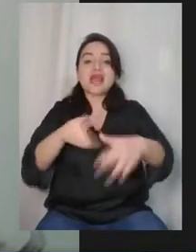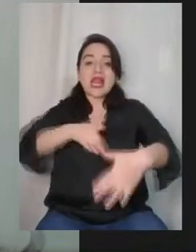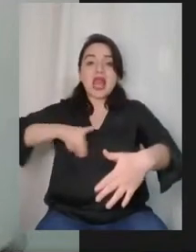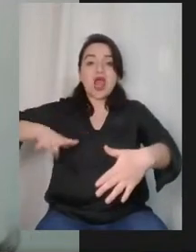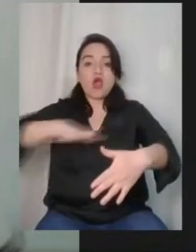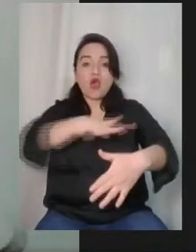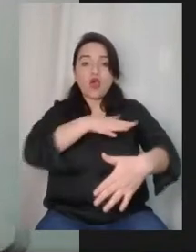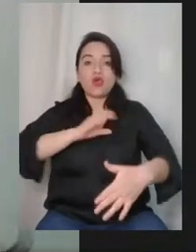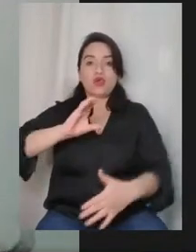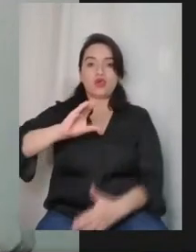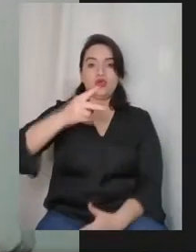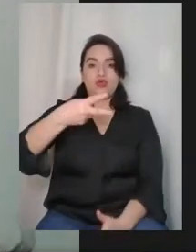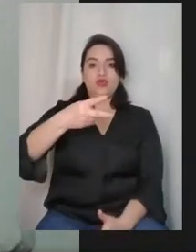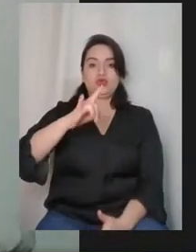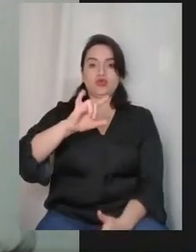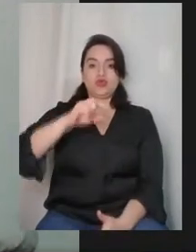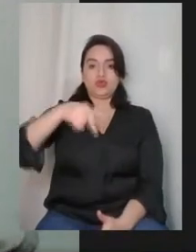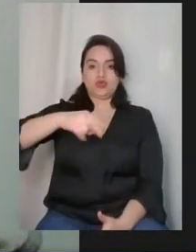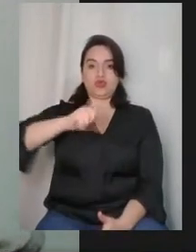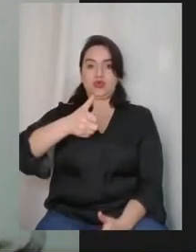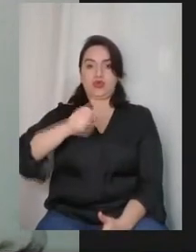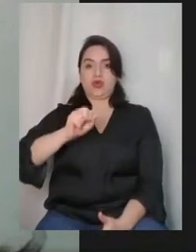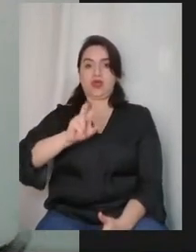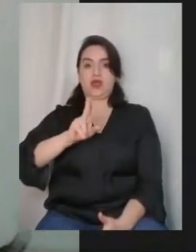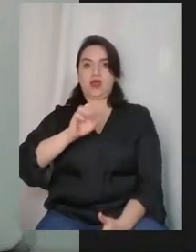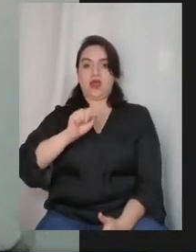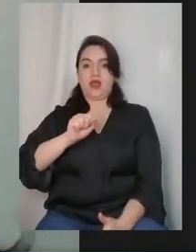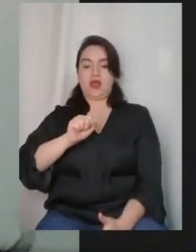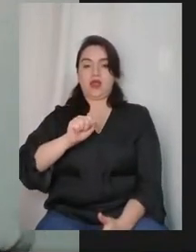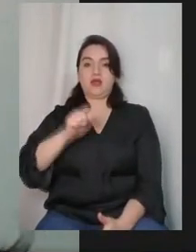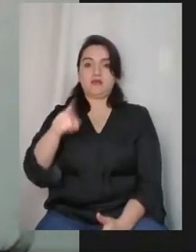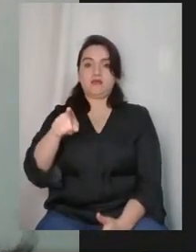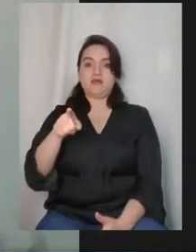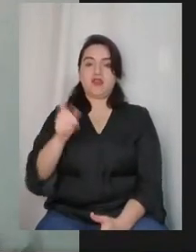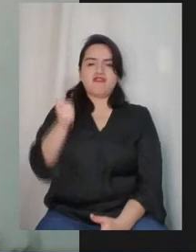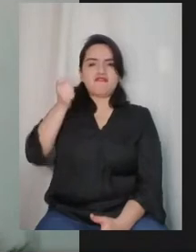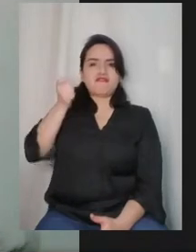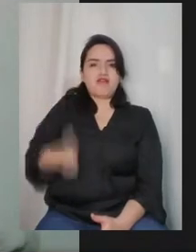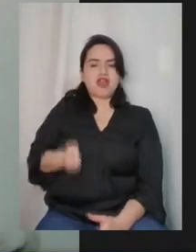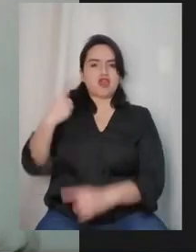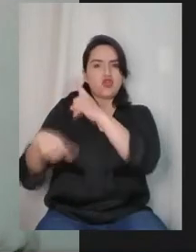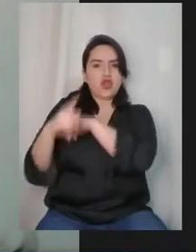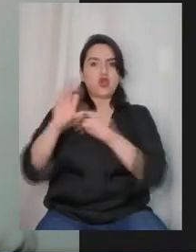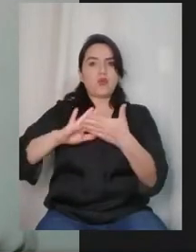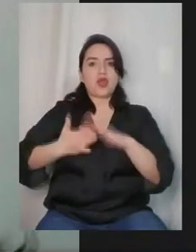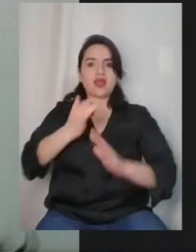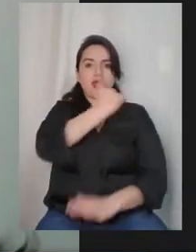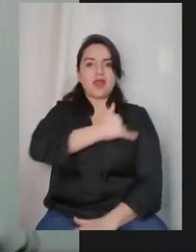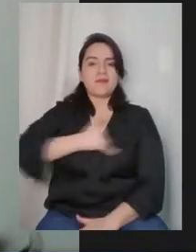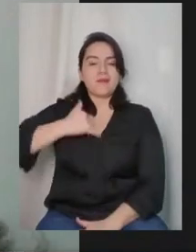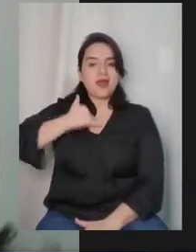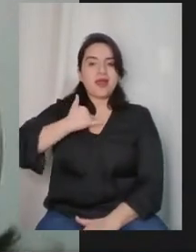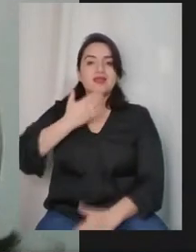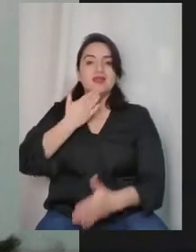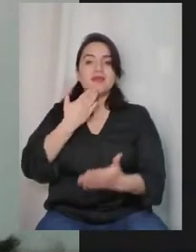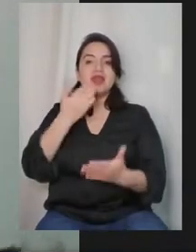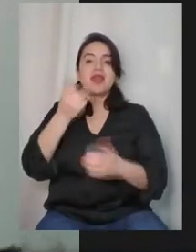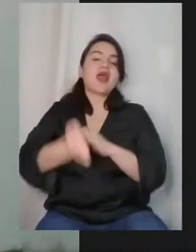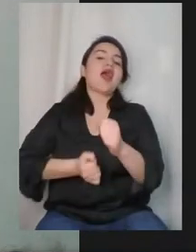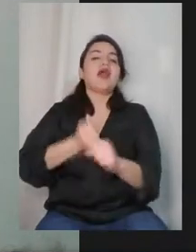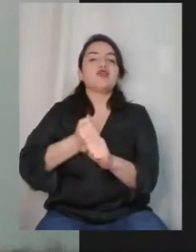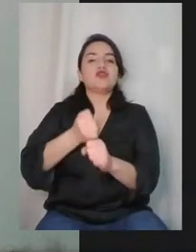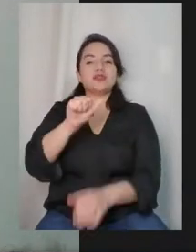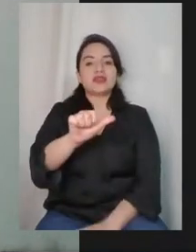histórico para las comunidades aymara. También en el año 87, y por qué queremos rescatar esto en esta presentación, porque en ese año